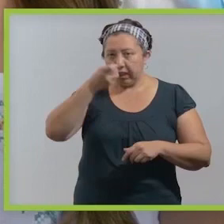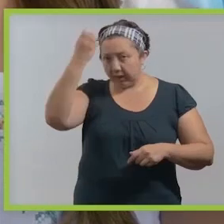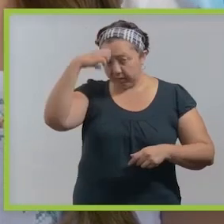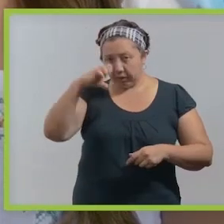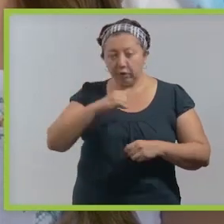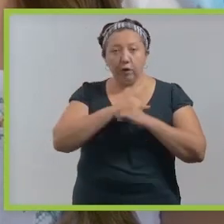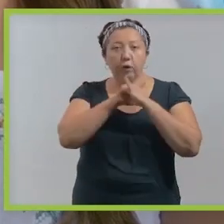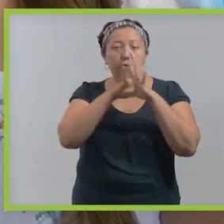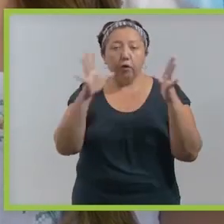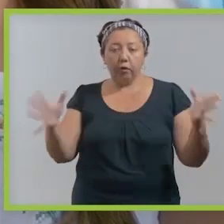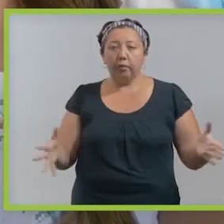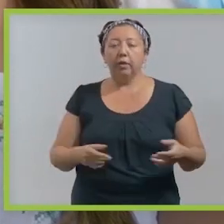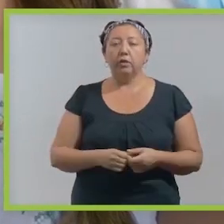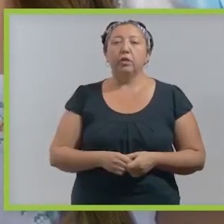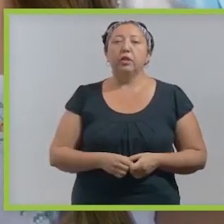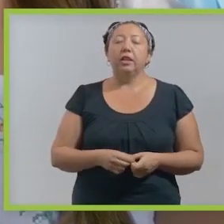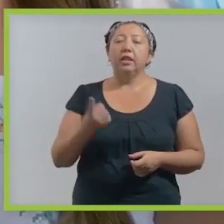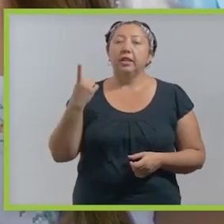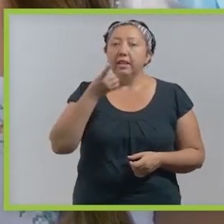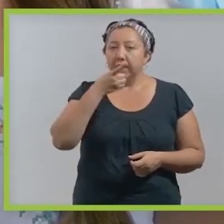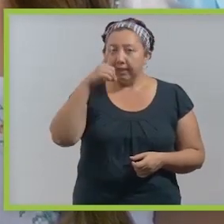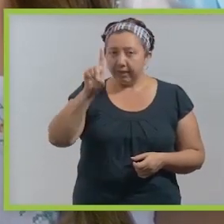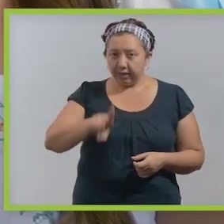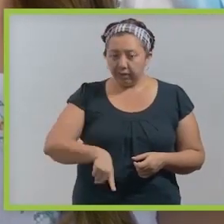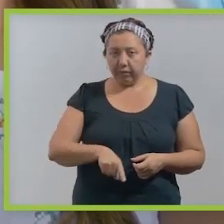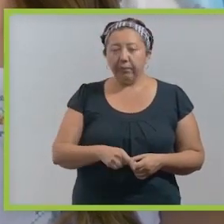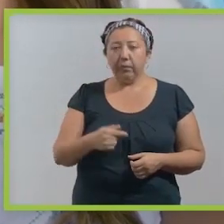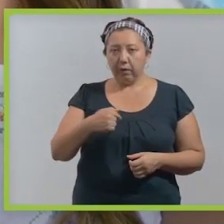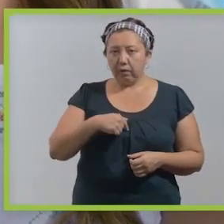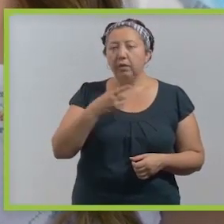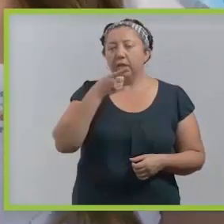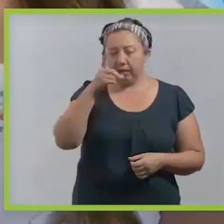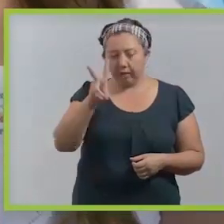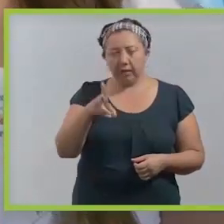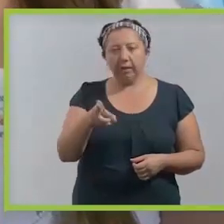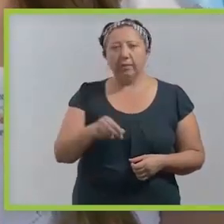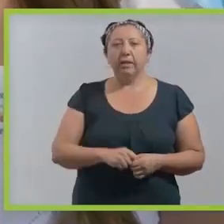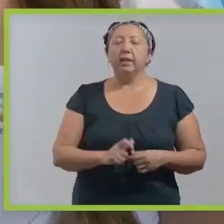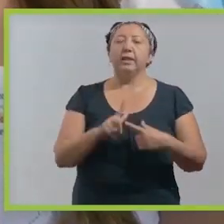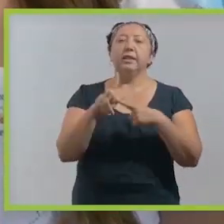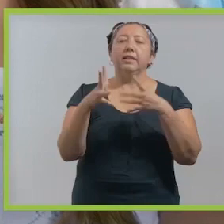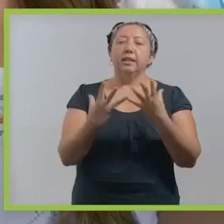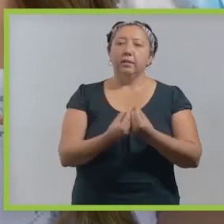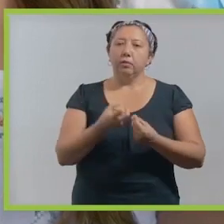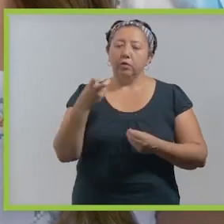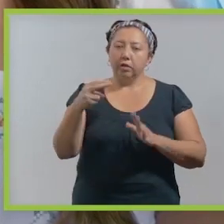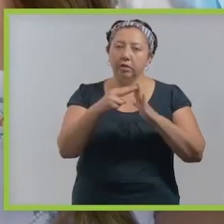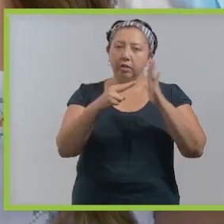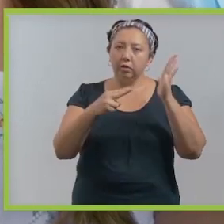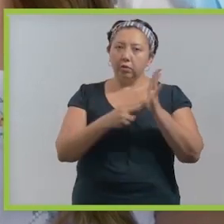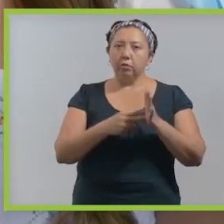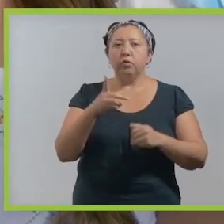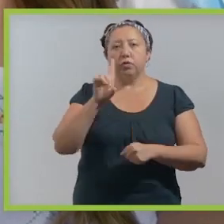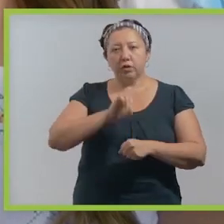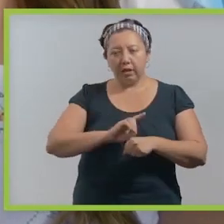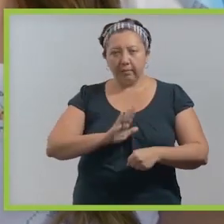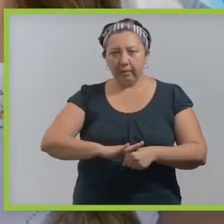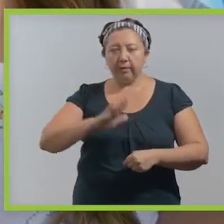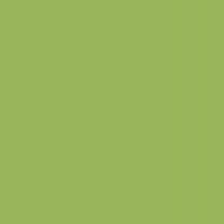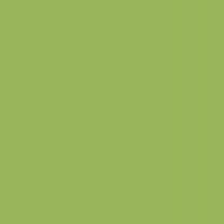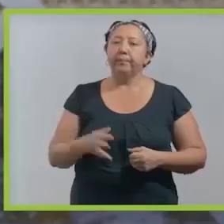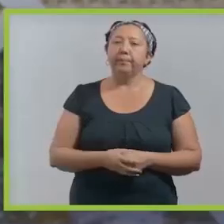los datos, en base a la información, decidió, y yo tomé la decisión también, de que sigamos con estas medidas unos días